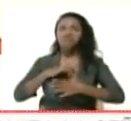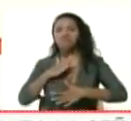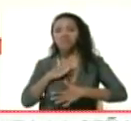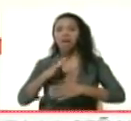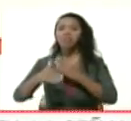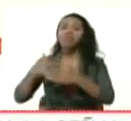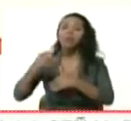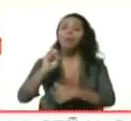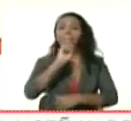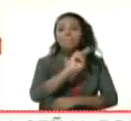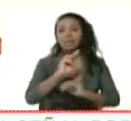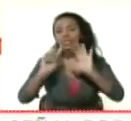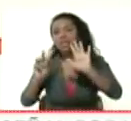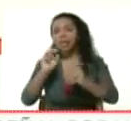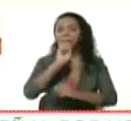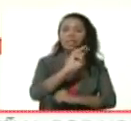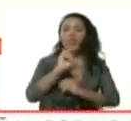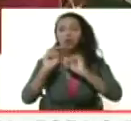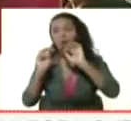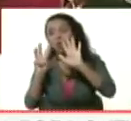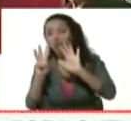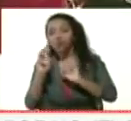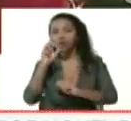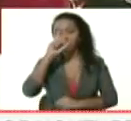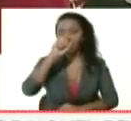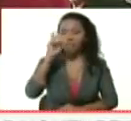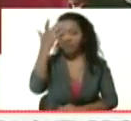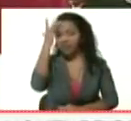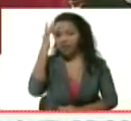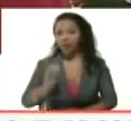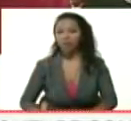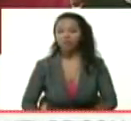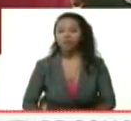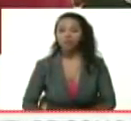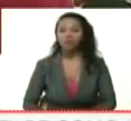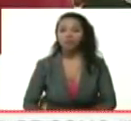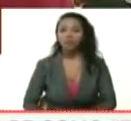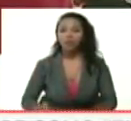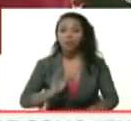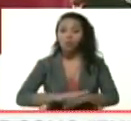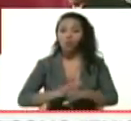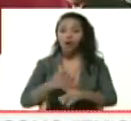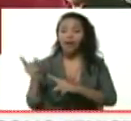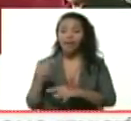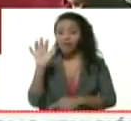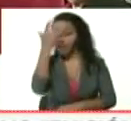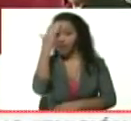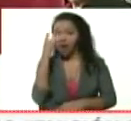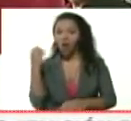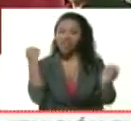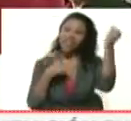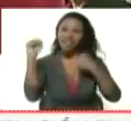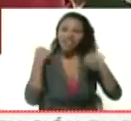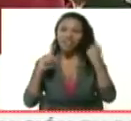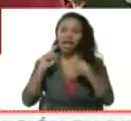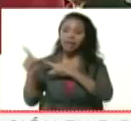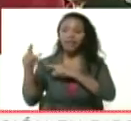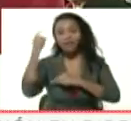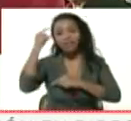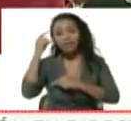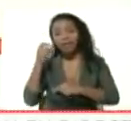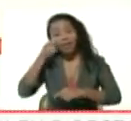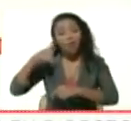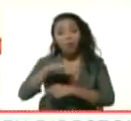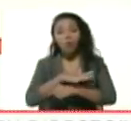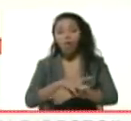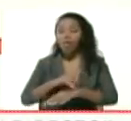27 y 28 de febrero. 27 y 28 de febrero. Febrero es un febrero rebelde, son todas fechas de pueblo.